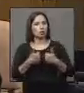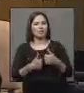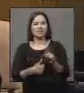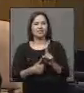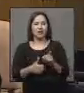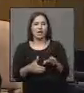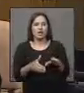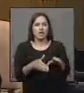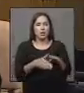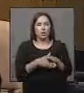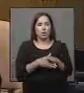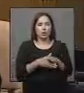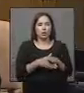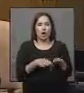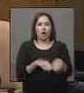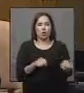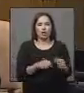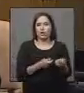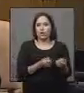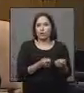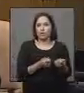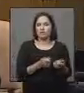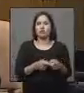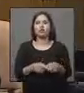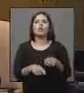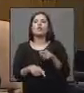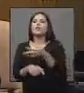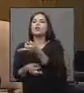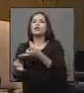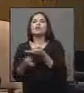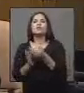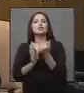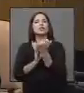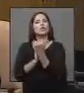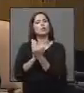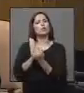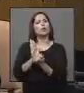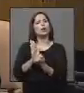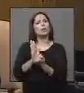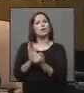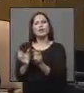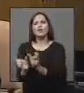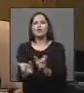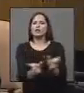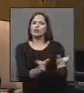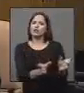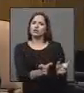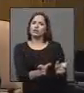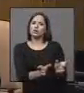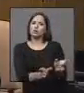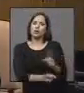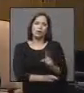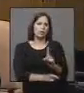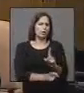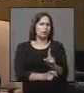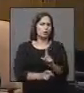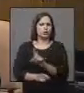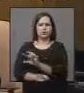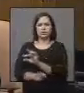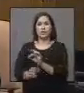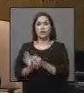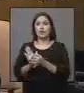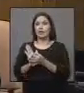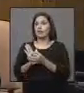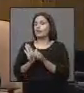que hablarnos del programa de fiscalizaciones que sigue, aunque no se identifique los sectores que se van a